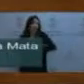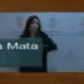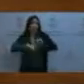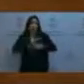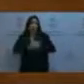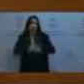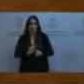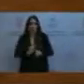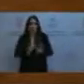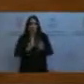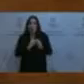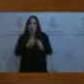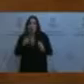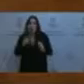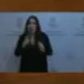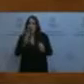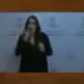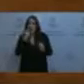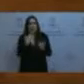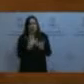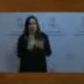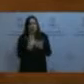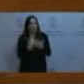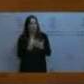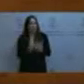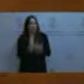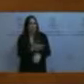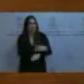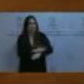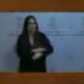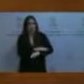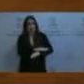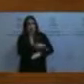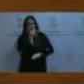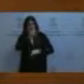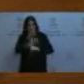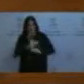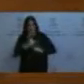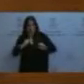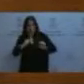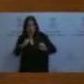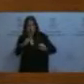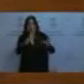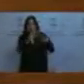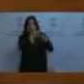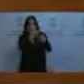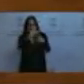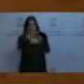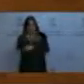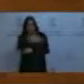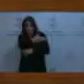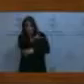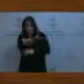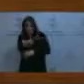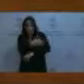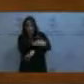que esto evidencia el nulo respeto de este Gobierno hacia esta Cámara y a los grupos parlamentarios que formamos parte de ella.